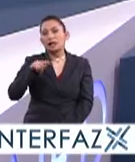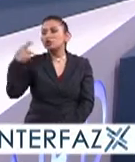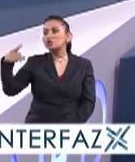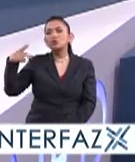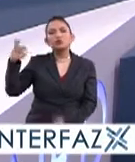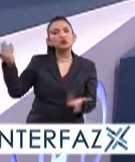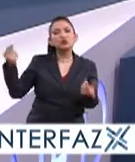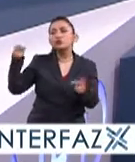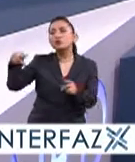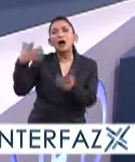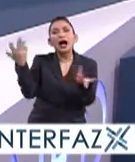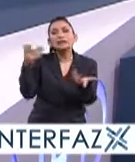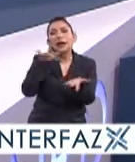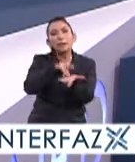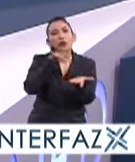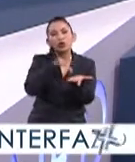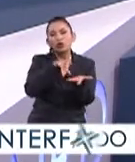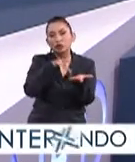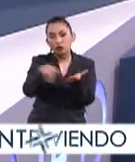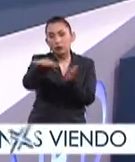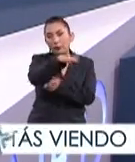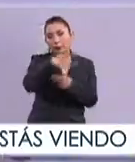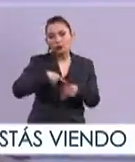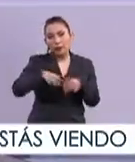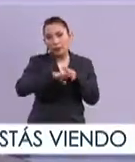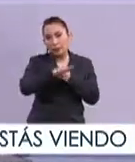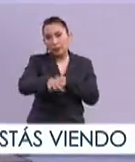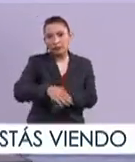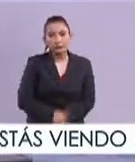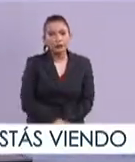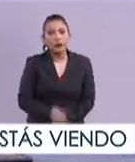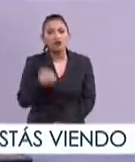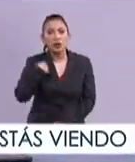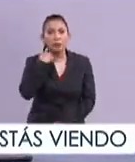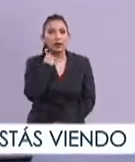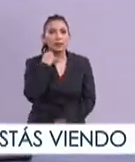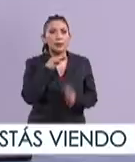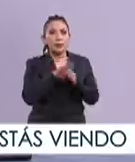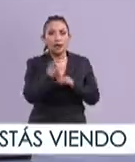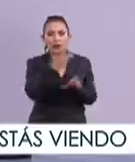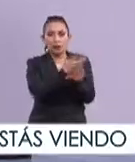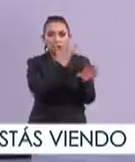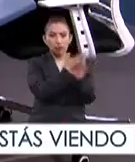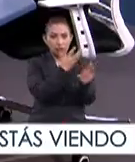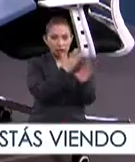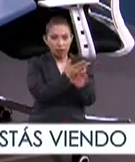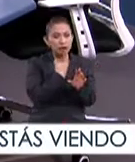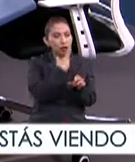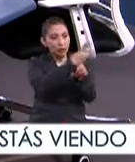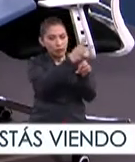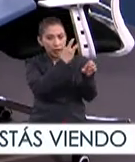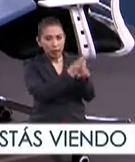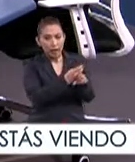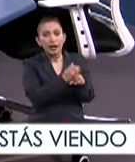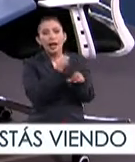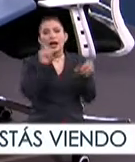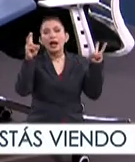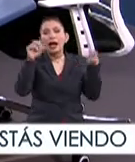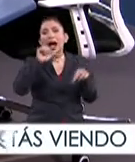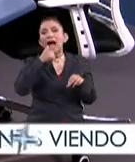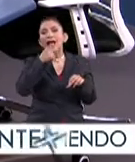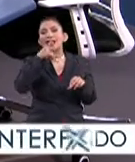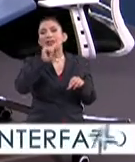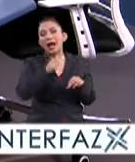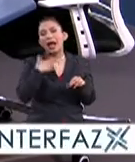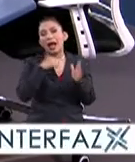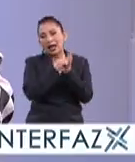¿qué es específicamente lo que estuviste trabajando con los migrantes en estas Bueno, caravanas? yo soy abogada de migración en Estados Unidos, entonces fui invitada por Agenda Migrante para